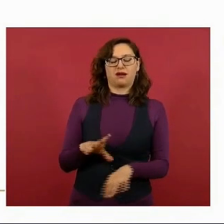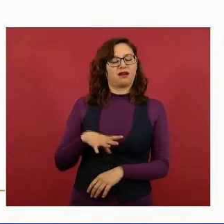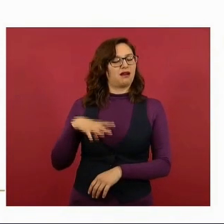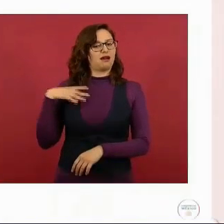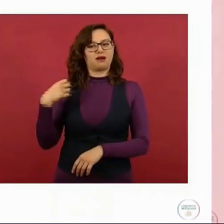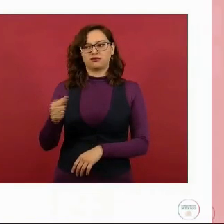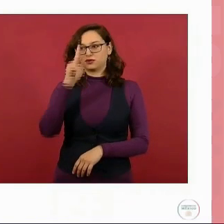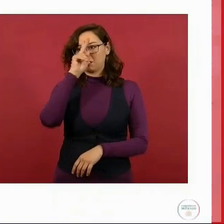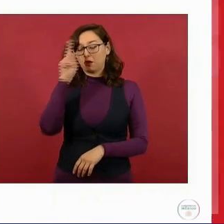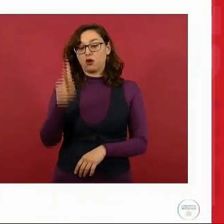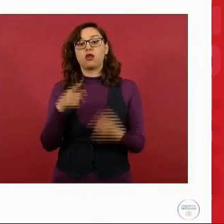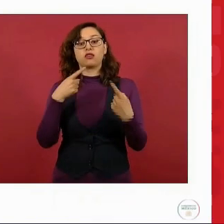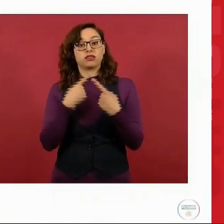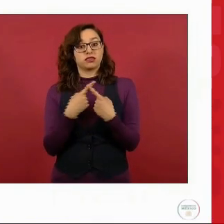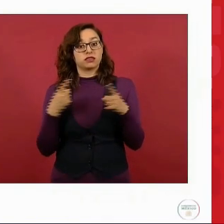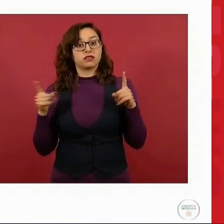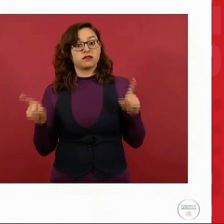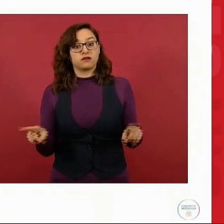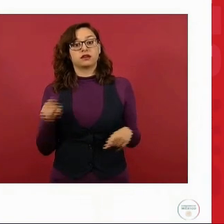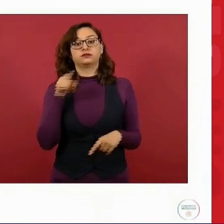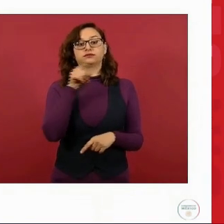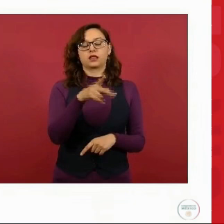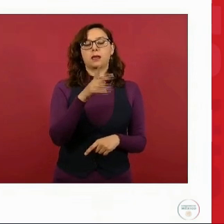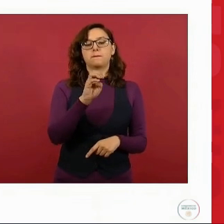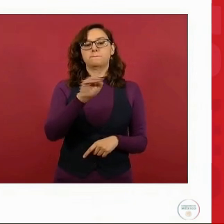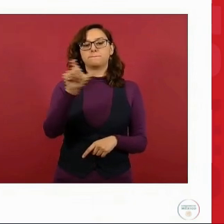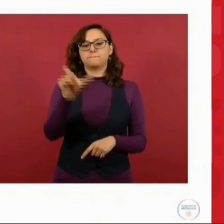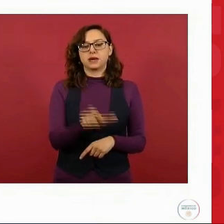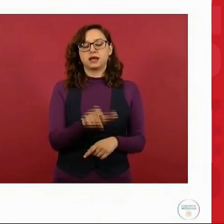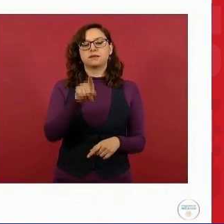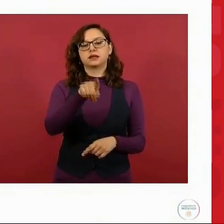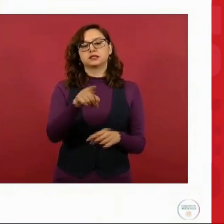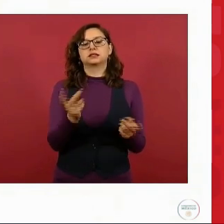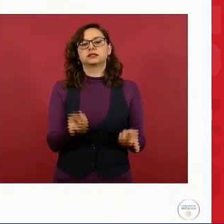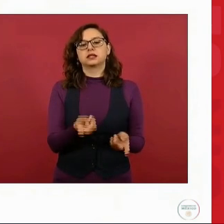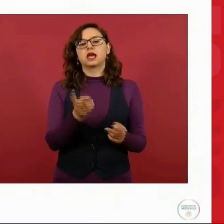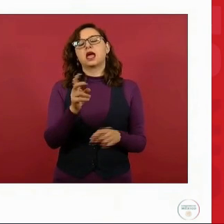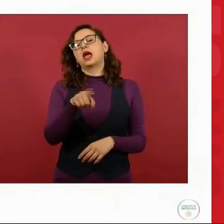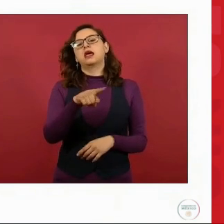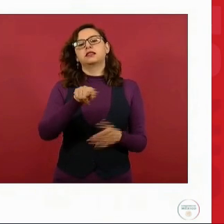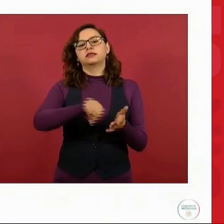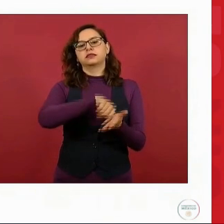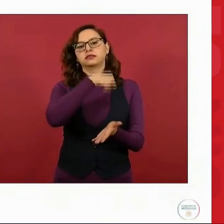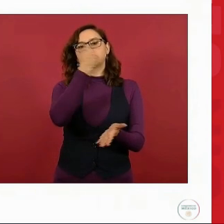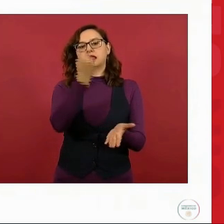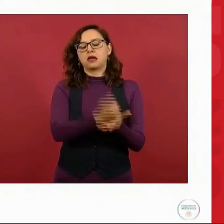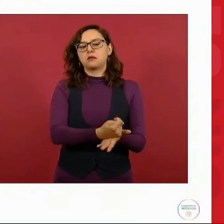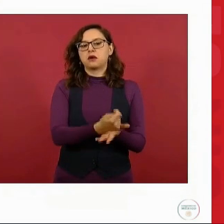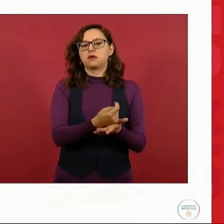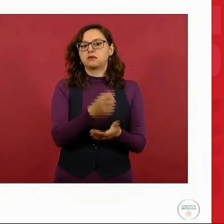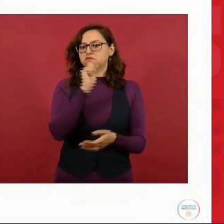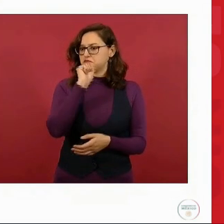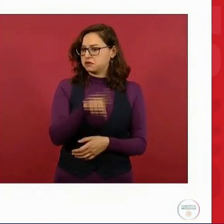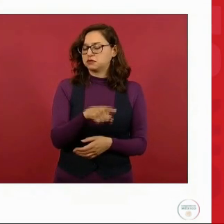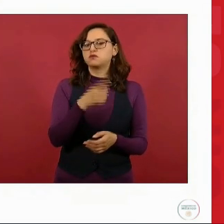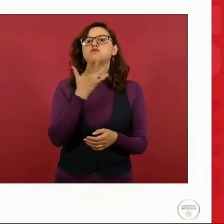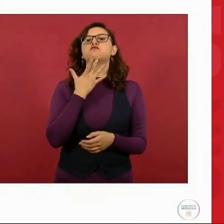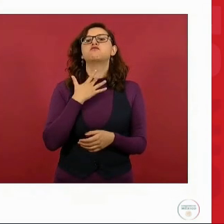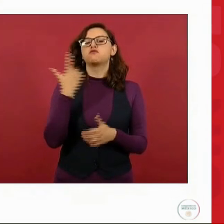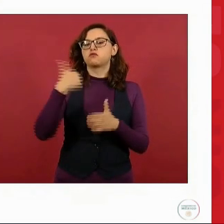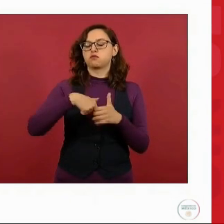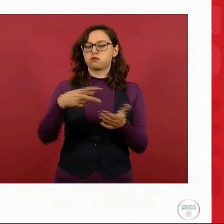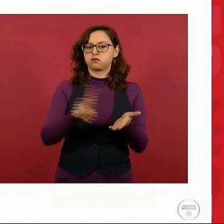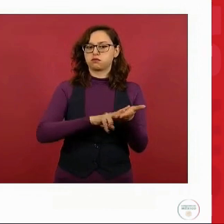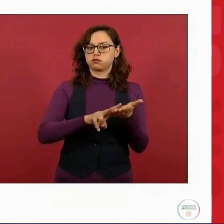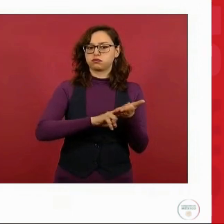los 15 centavos de franquicia Pemex, esto en Tampico, Tamaulipas, un precio al público en consecuencia más bajo